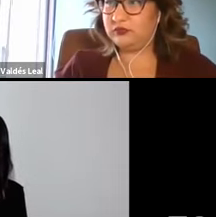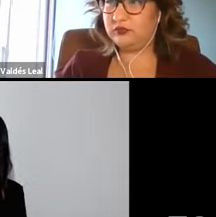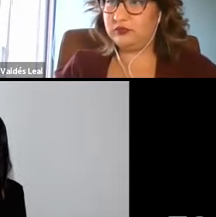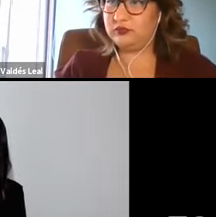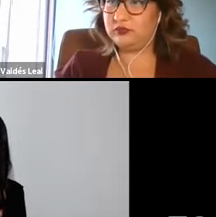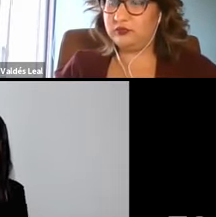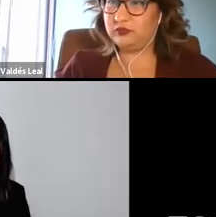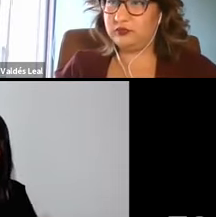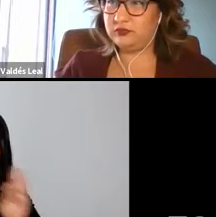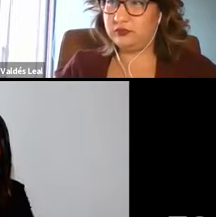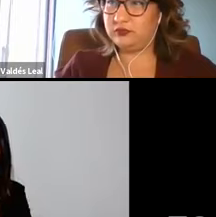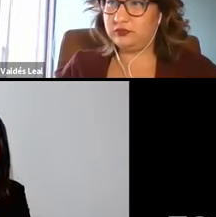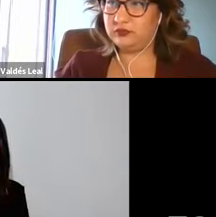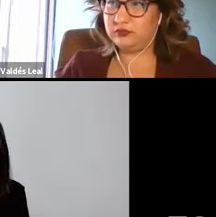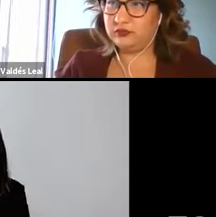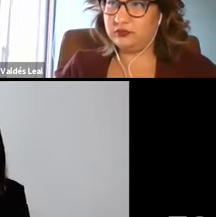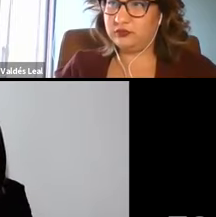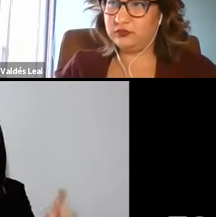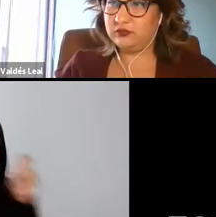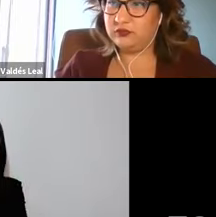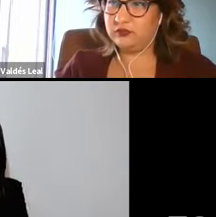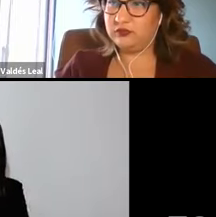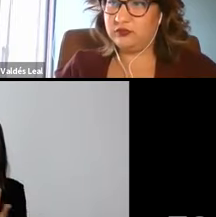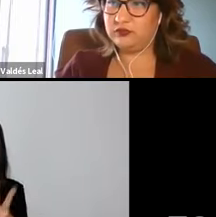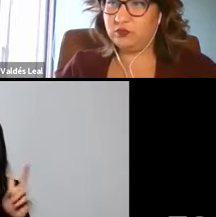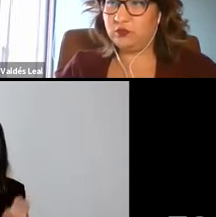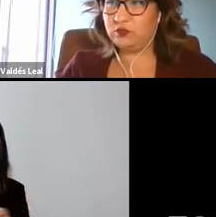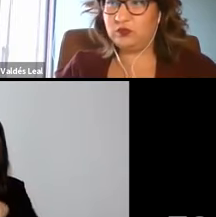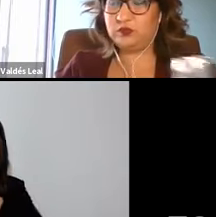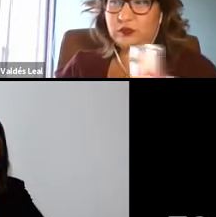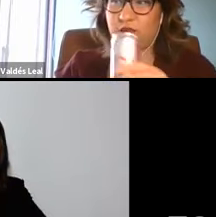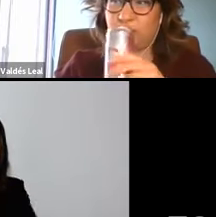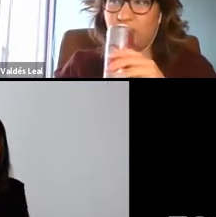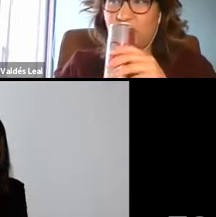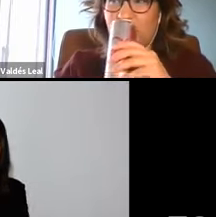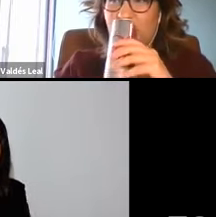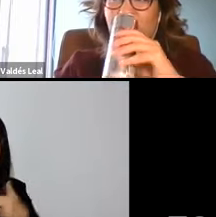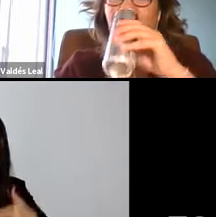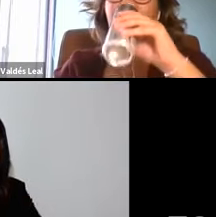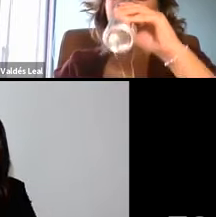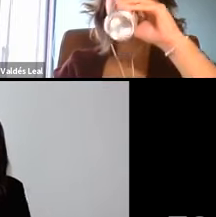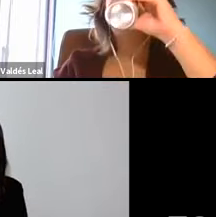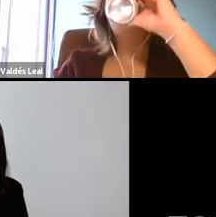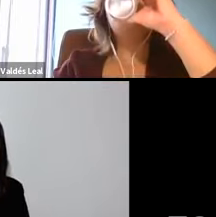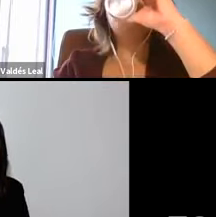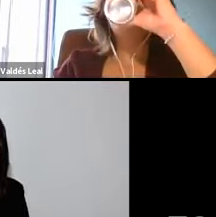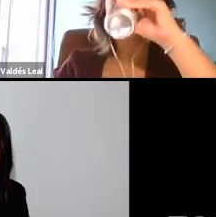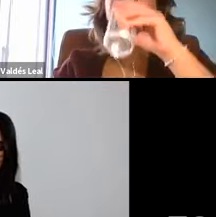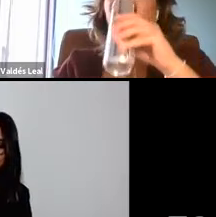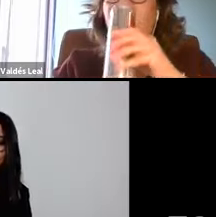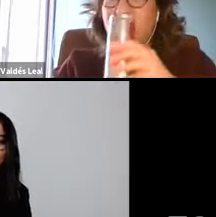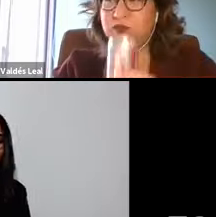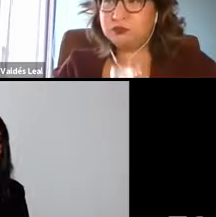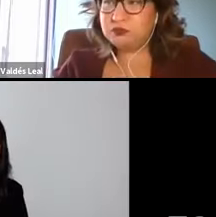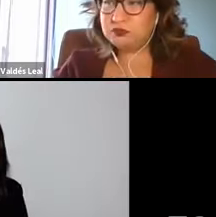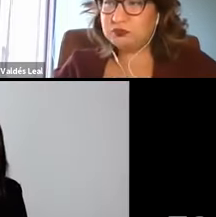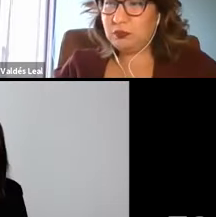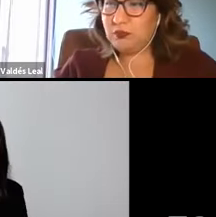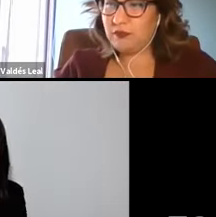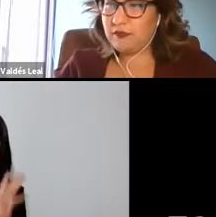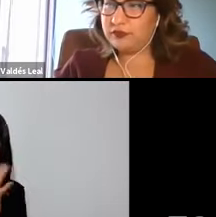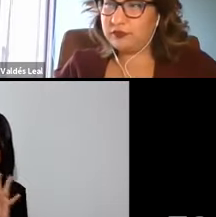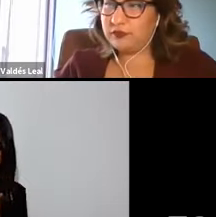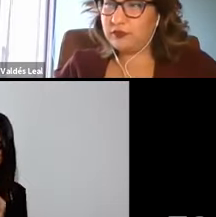a nivel mundial en materia de derechos humanos para las mujeres. Voy a dividir mi intervención en 3